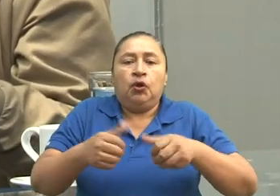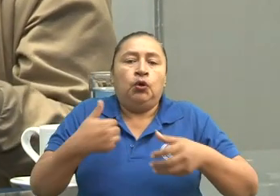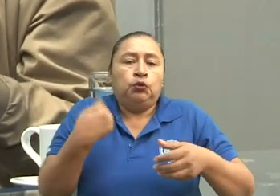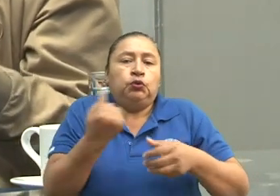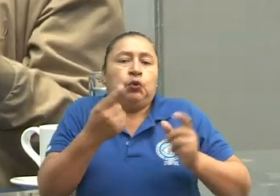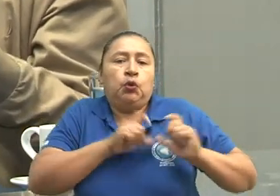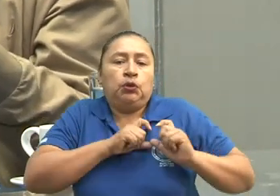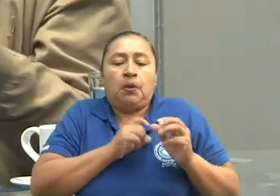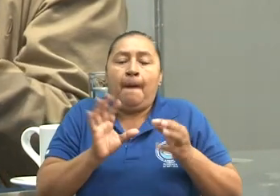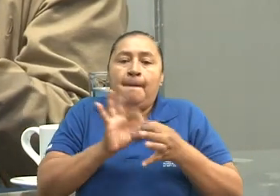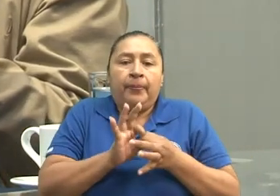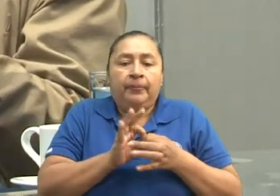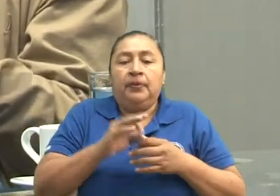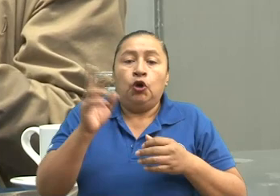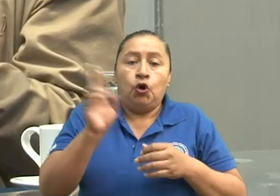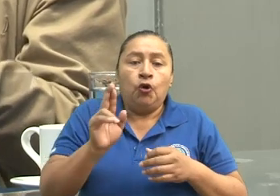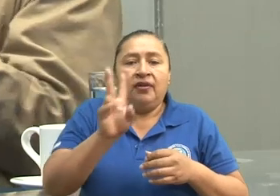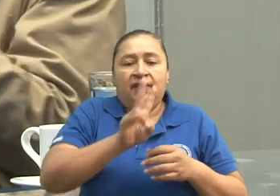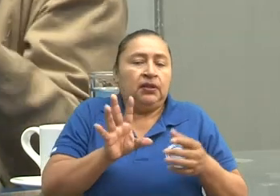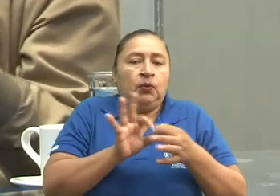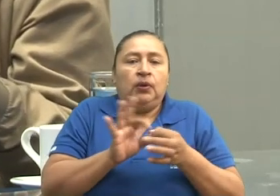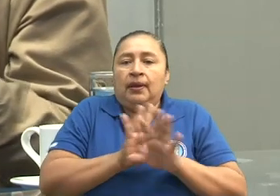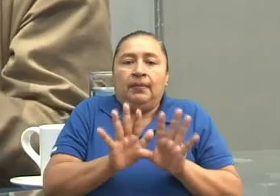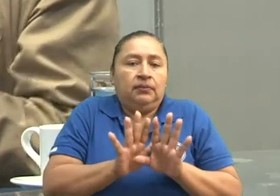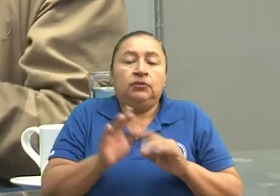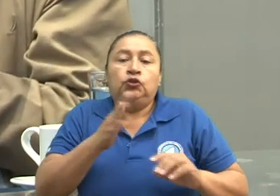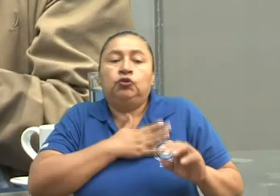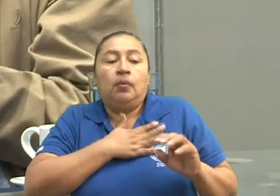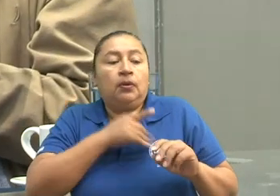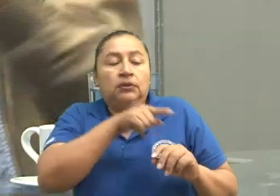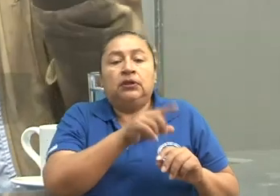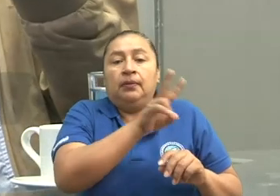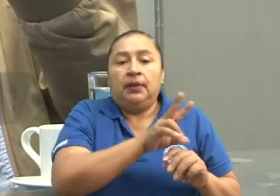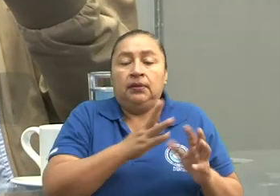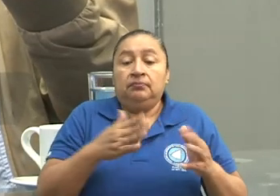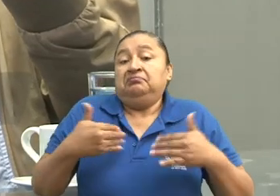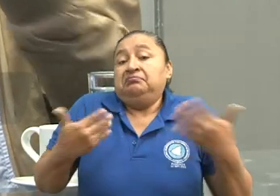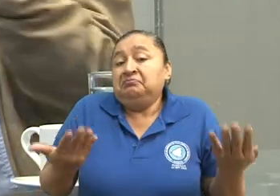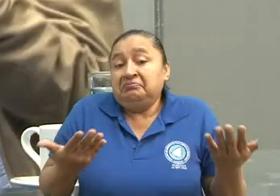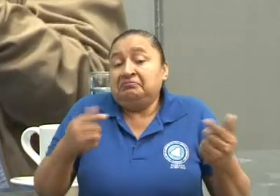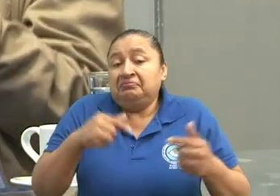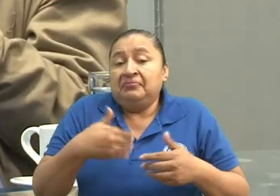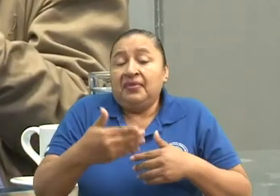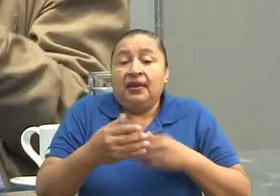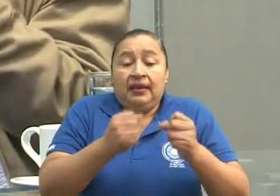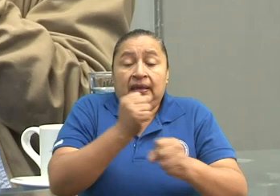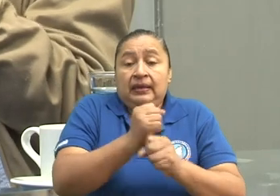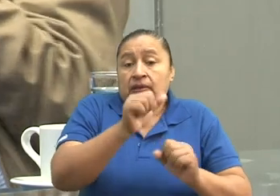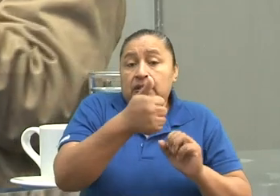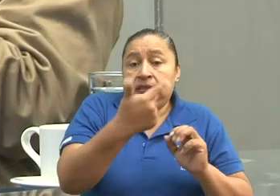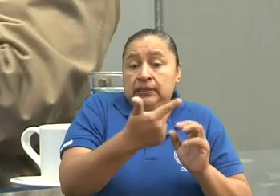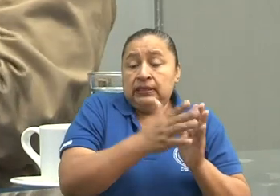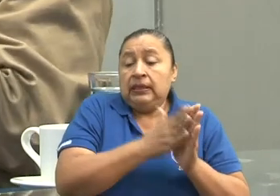corazón, los liberales y los conservadores, Somoza y los conservadores. Al final, entonces, lo del 67